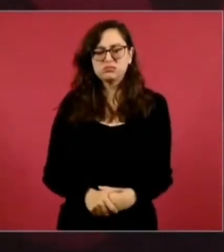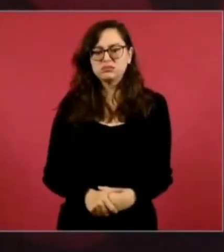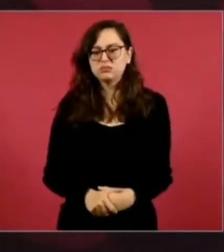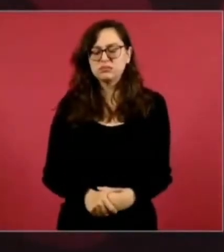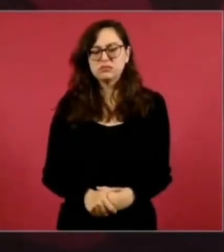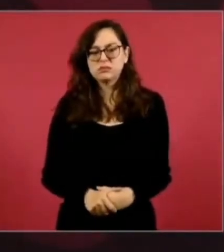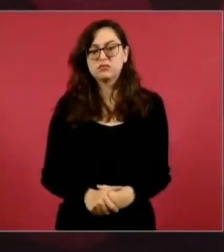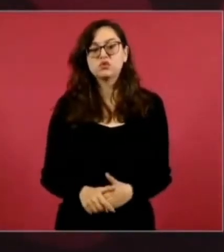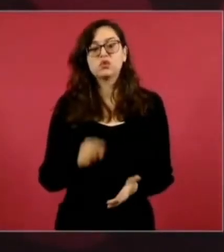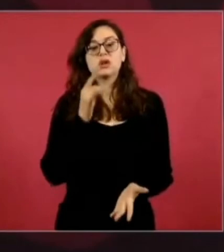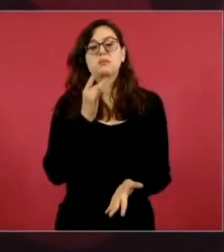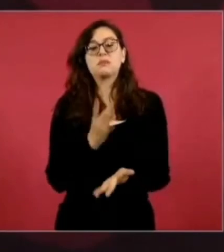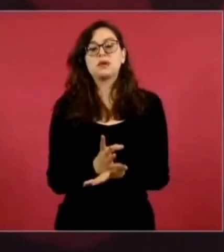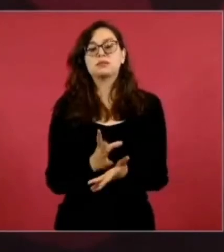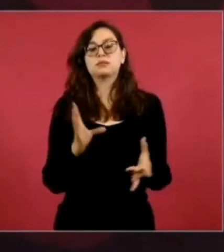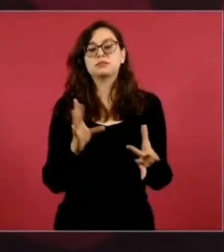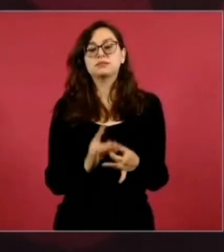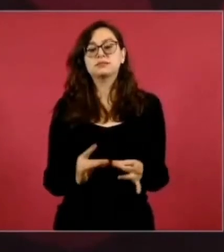aclarar